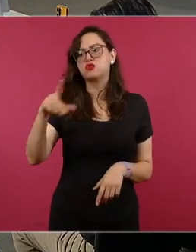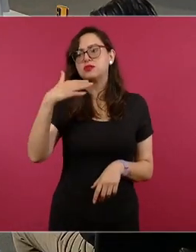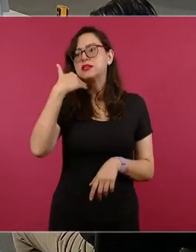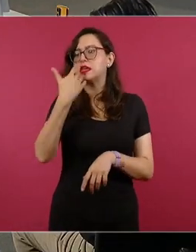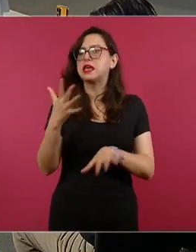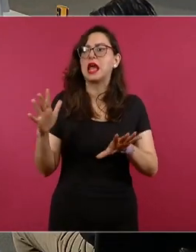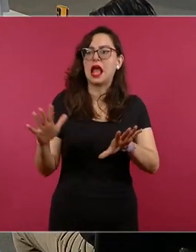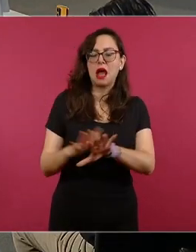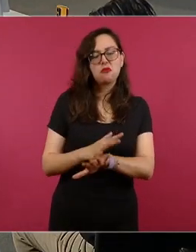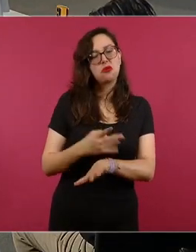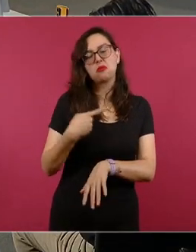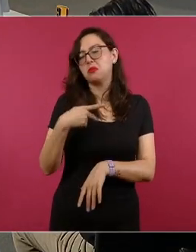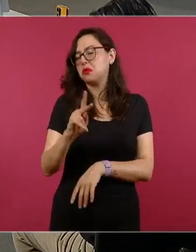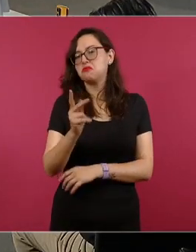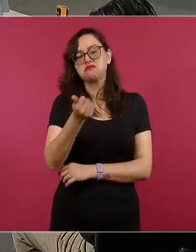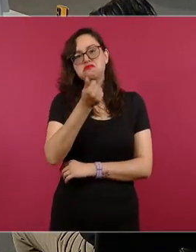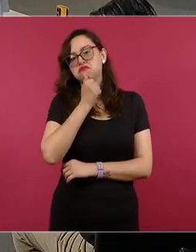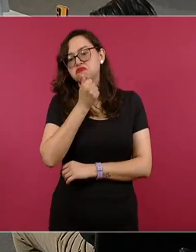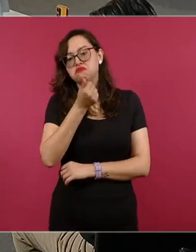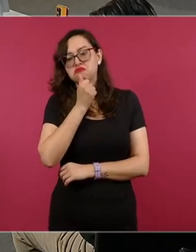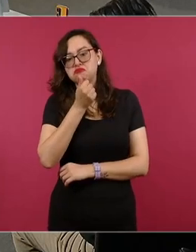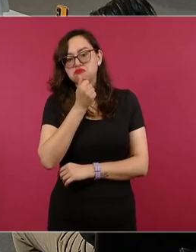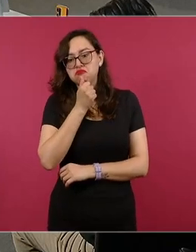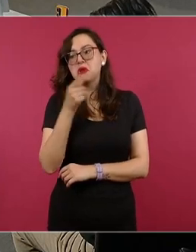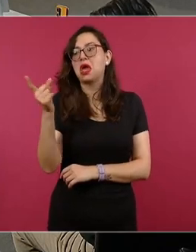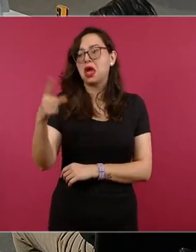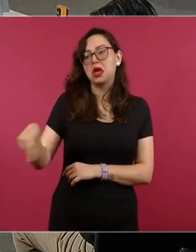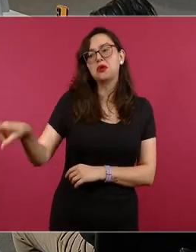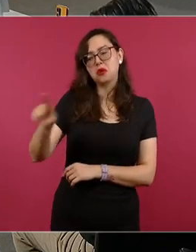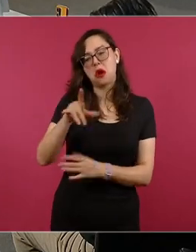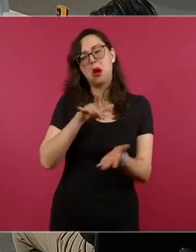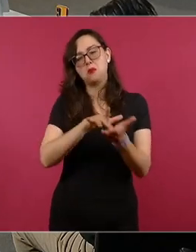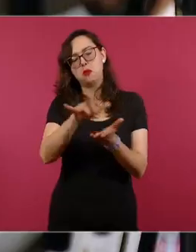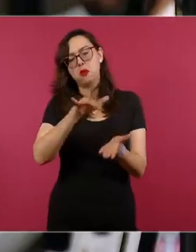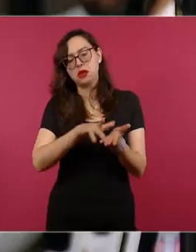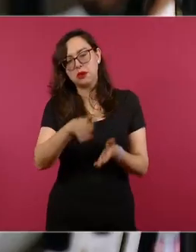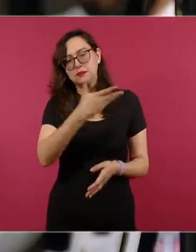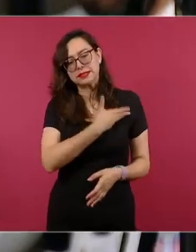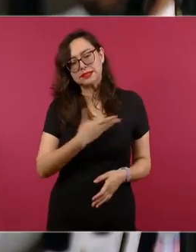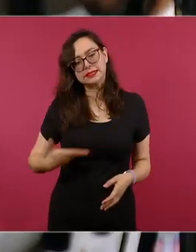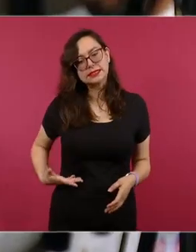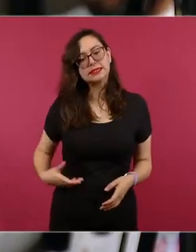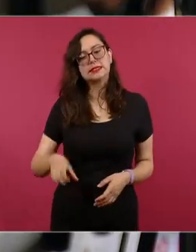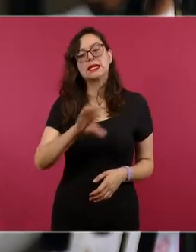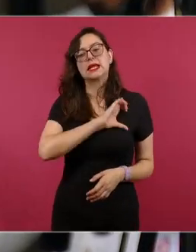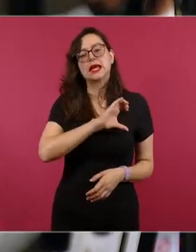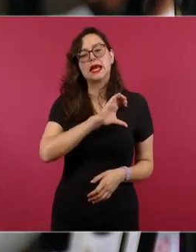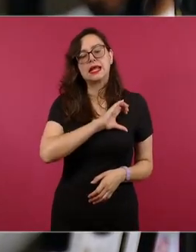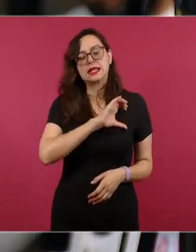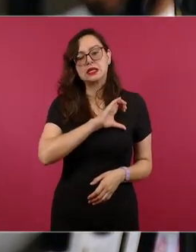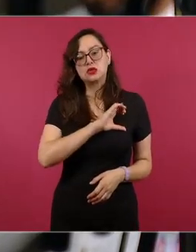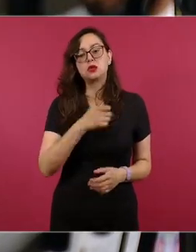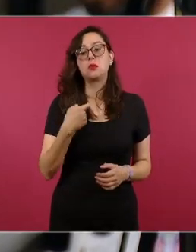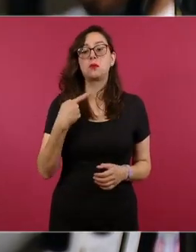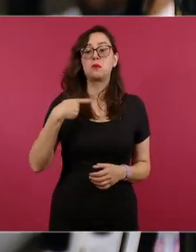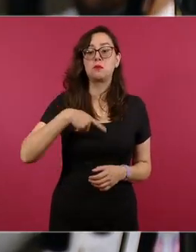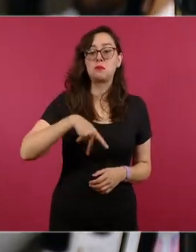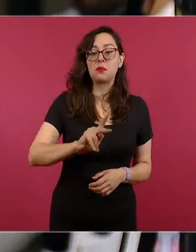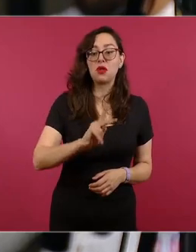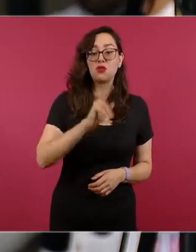podido suceder. Me comentan que ellos están a favor de usted, lo quieren mucho, pero están preocupados porque